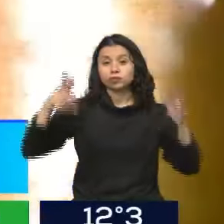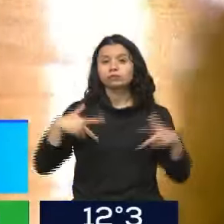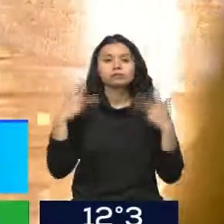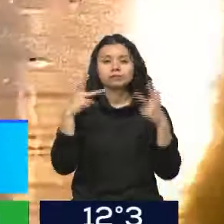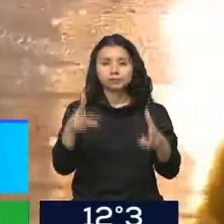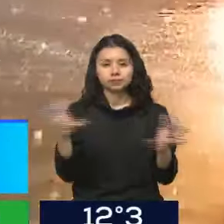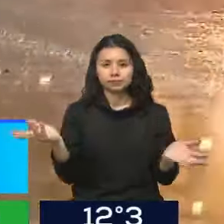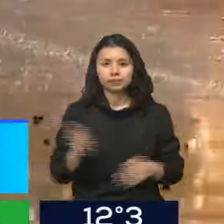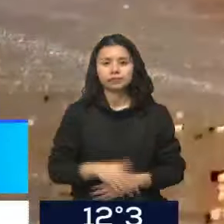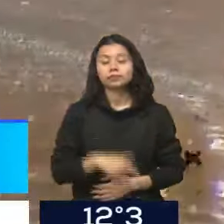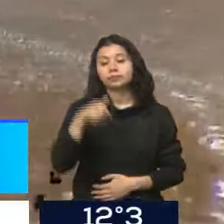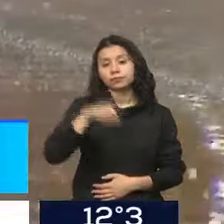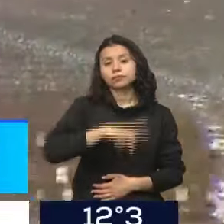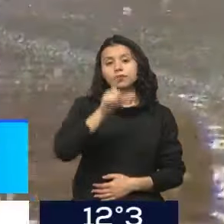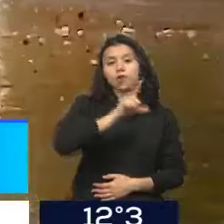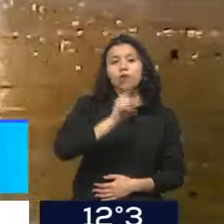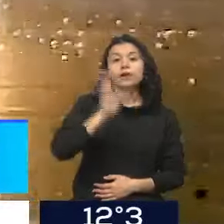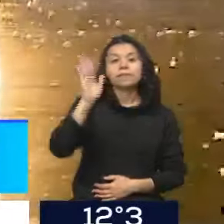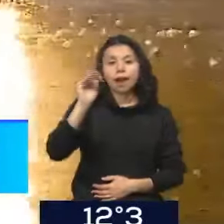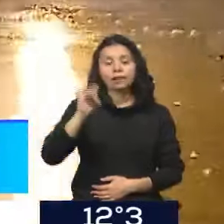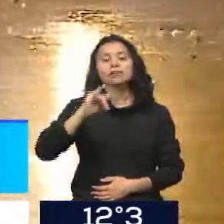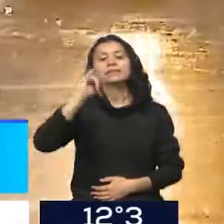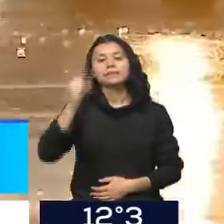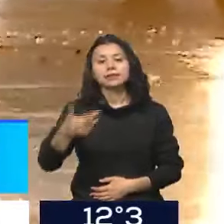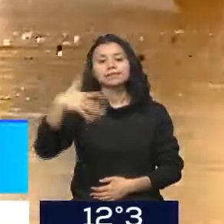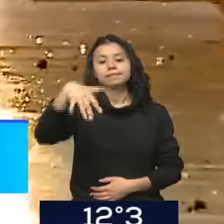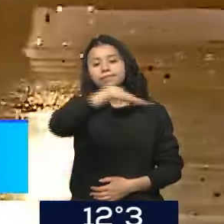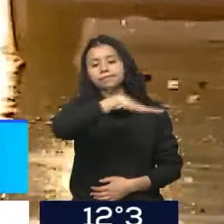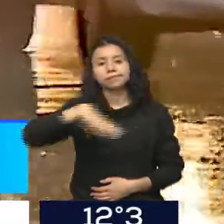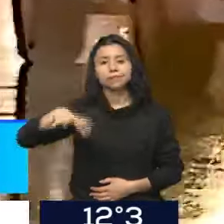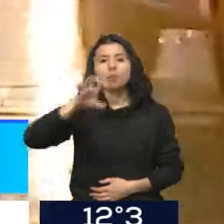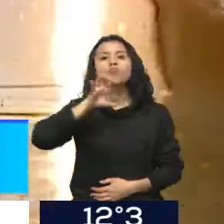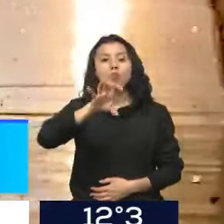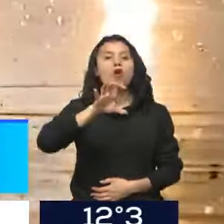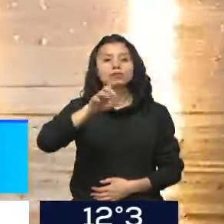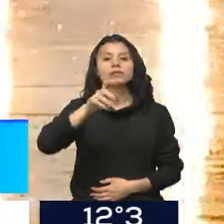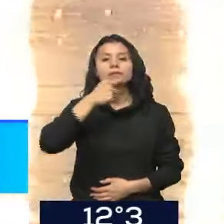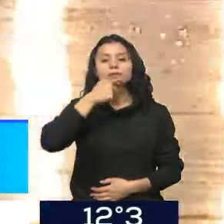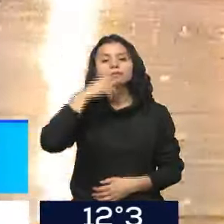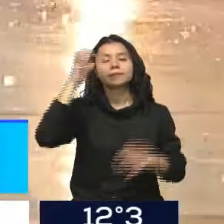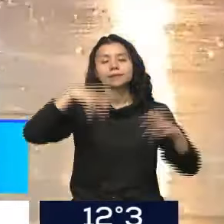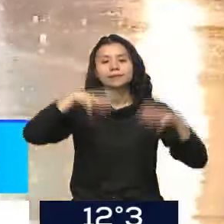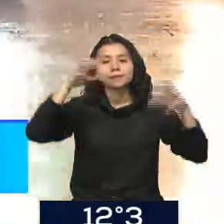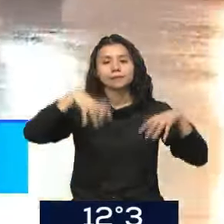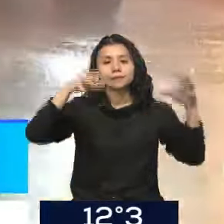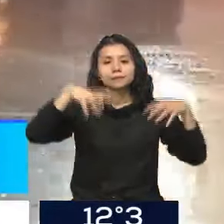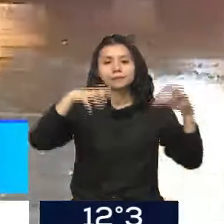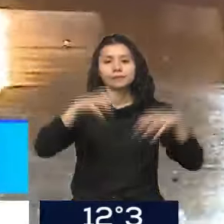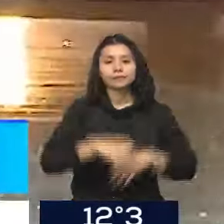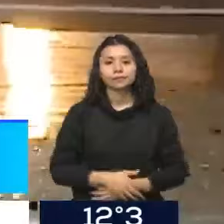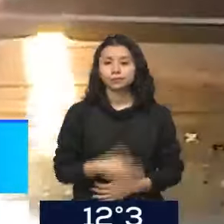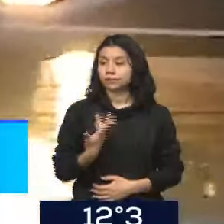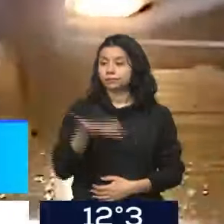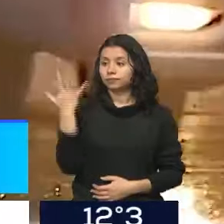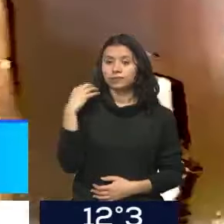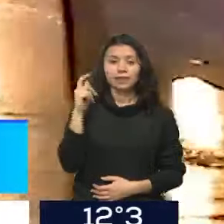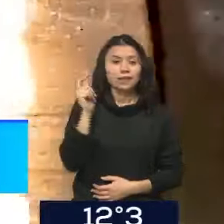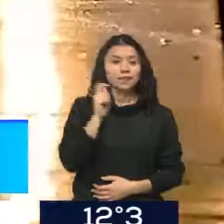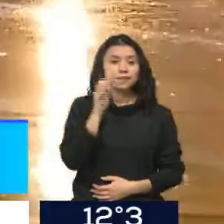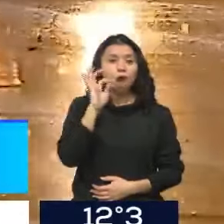iban a registrar abundantes lluvias en todo el territorio provincial. La media de precipitaciones del mes de octubre es de